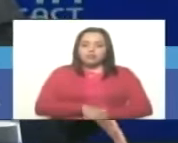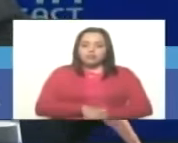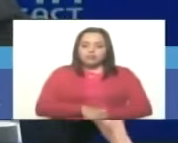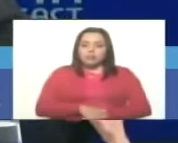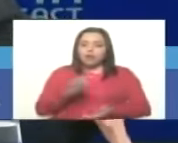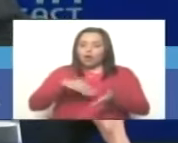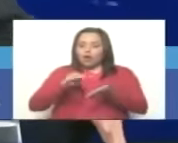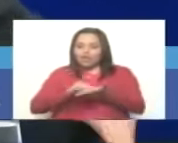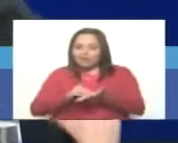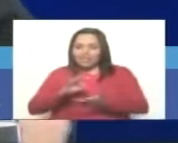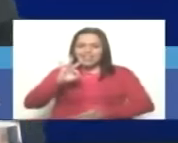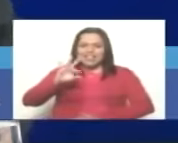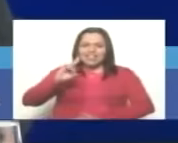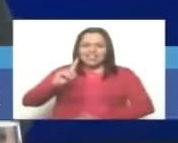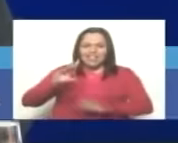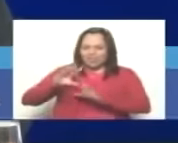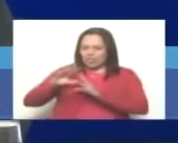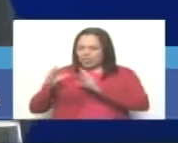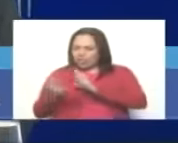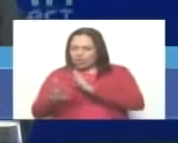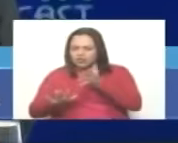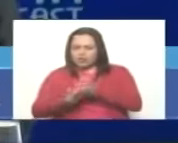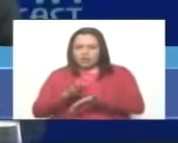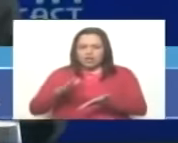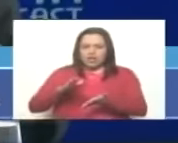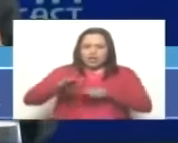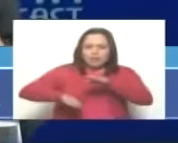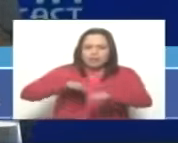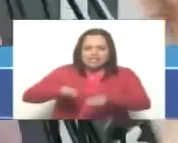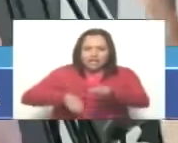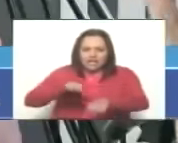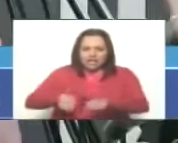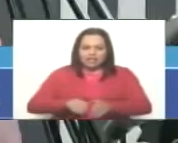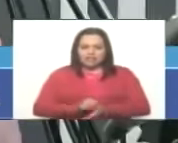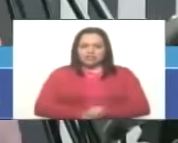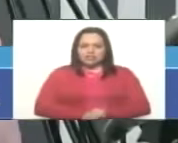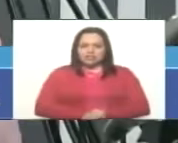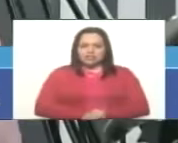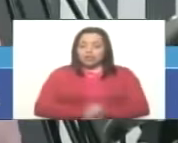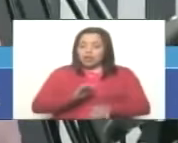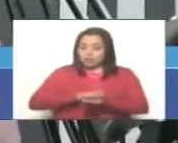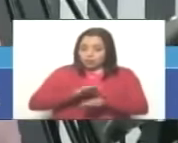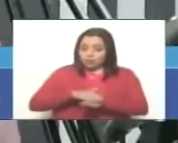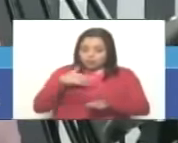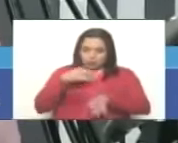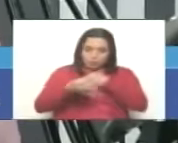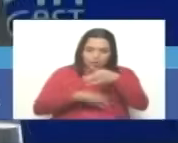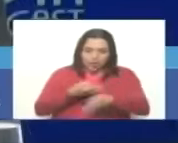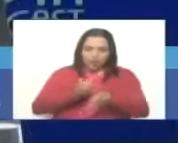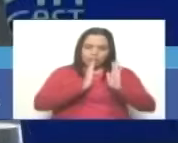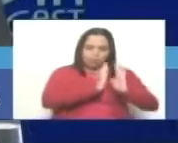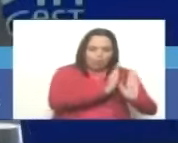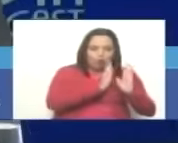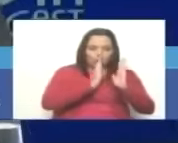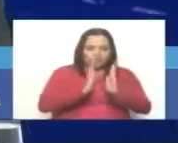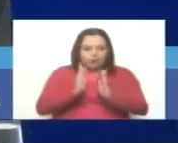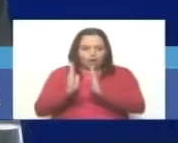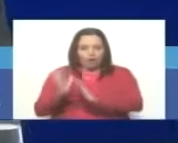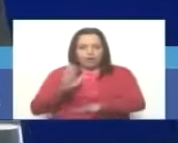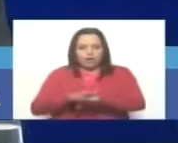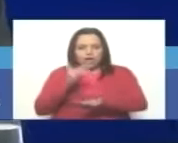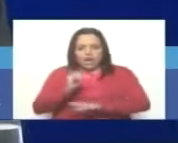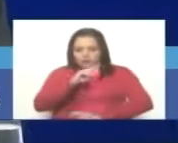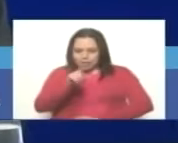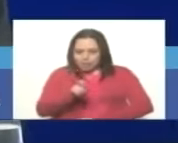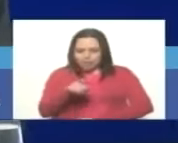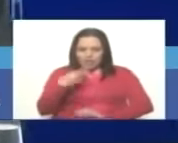en 3D de la huella plantar. Ok. Porque allá voy explicando poco a poco esto, ¿no? Porque tiene que ver con las preguntas